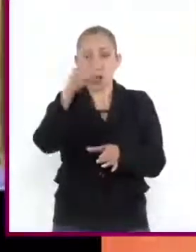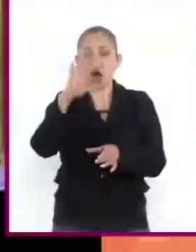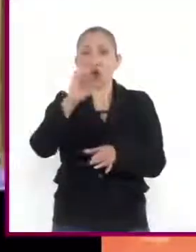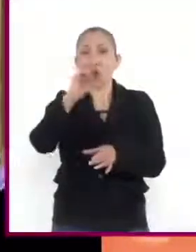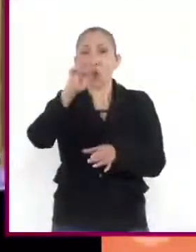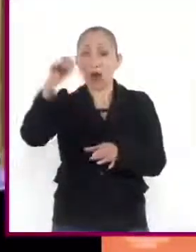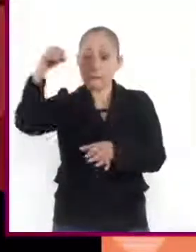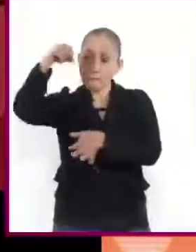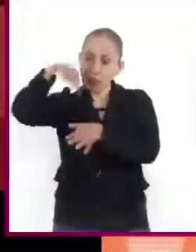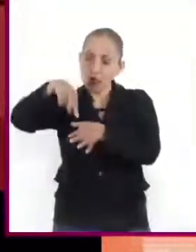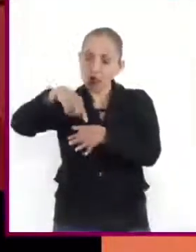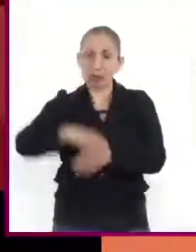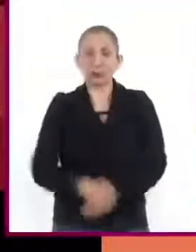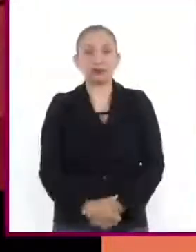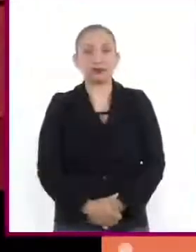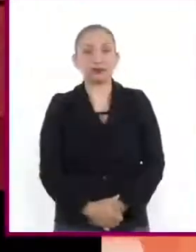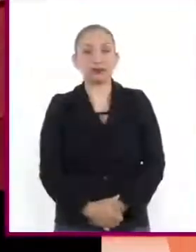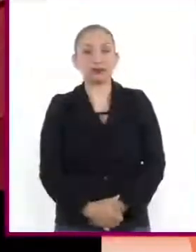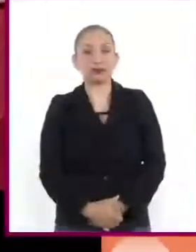cobre